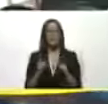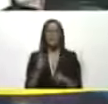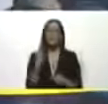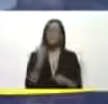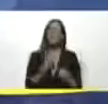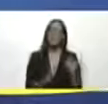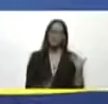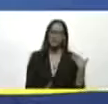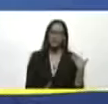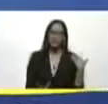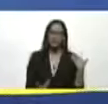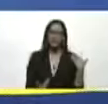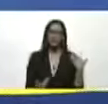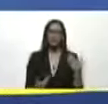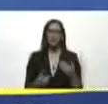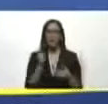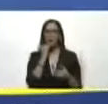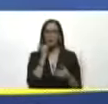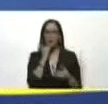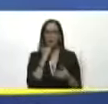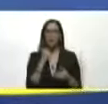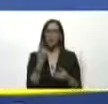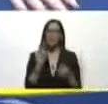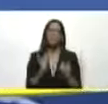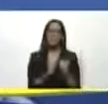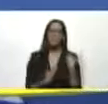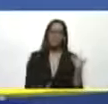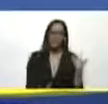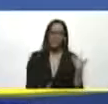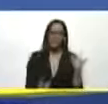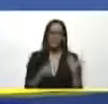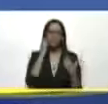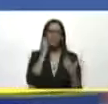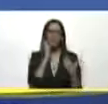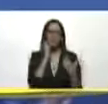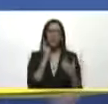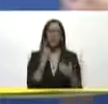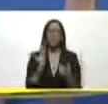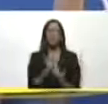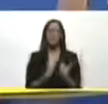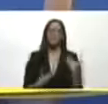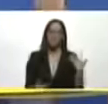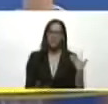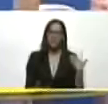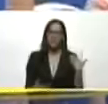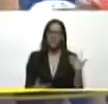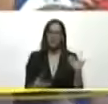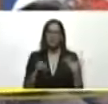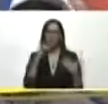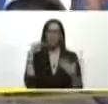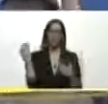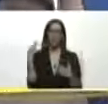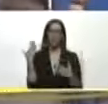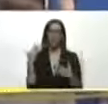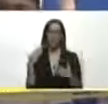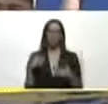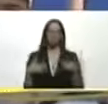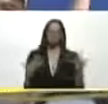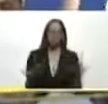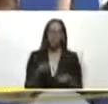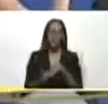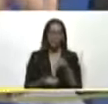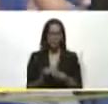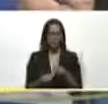presidente neoliberal un presidente fascista un presidente de la oligarquía que hubiese